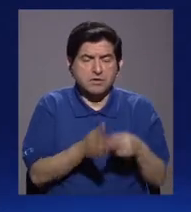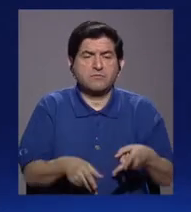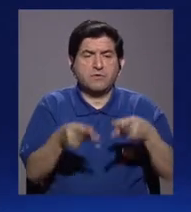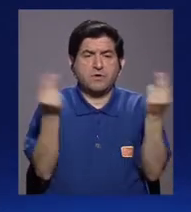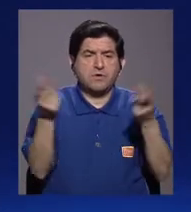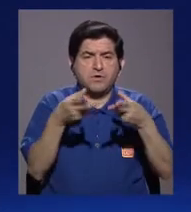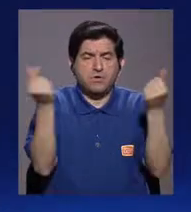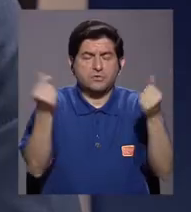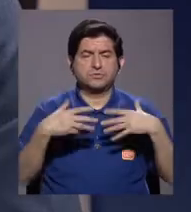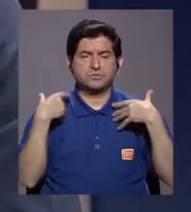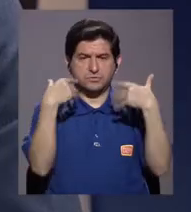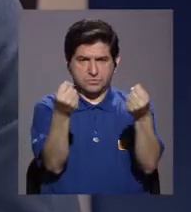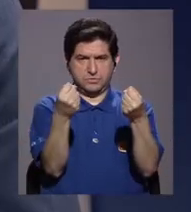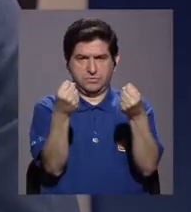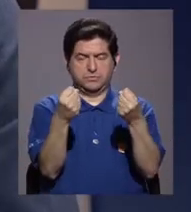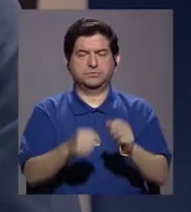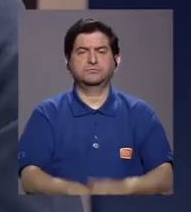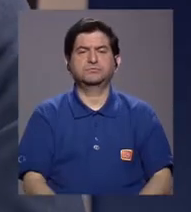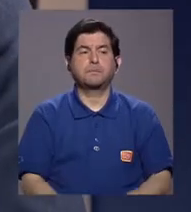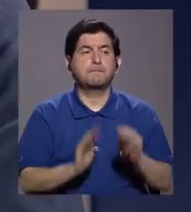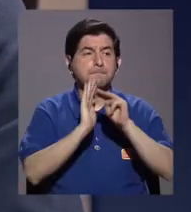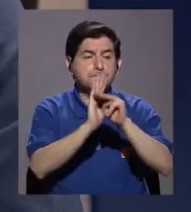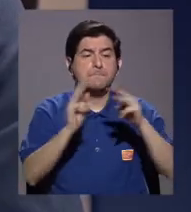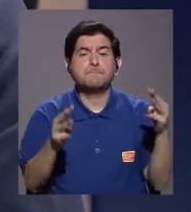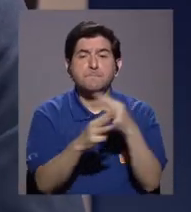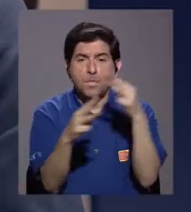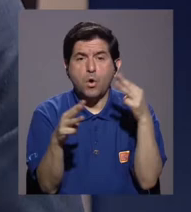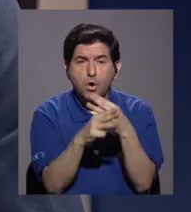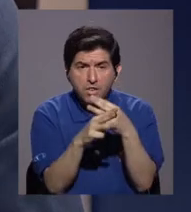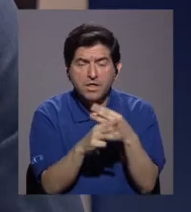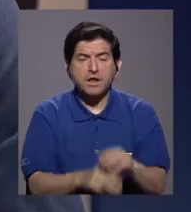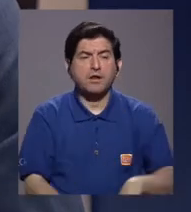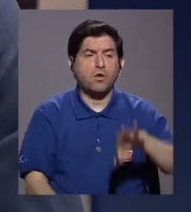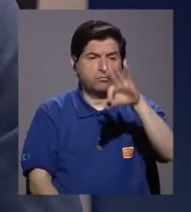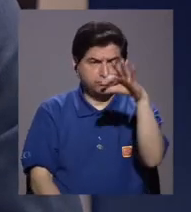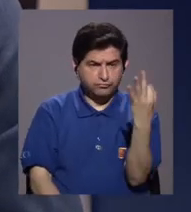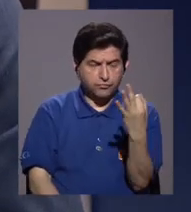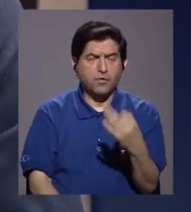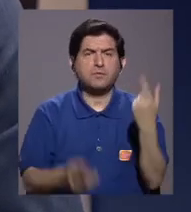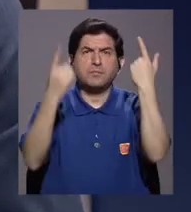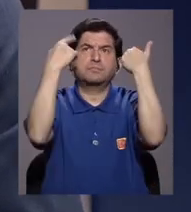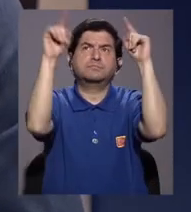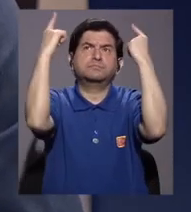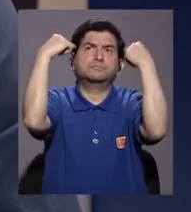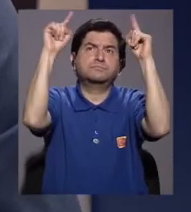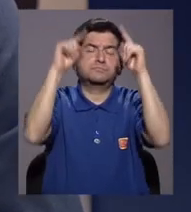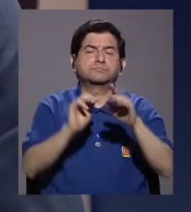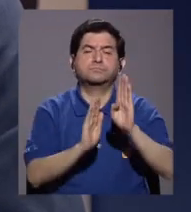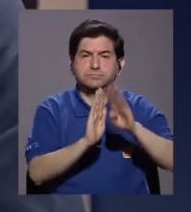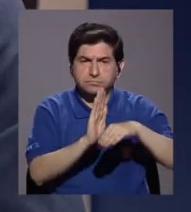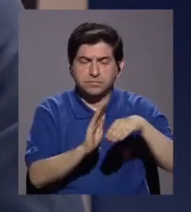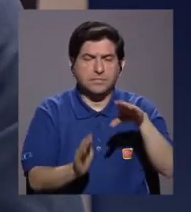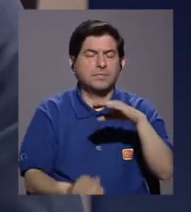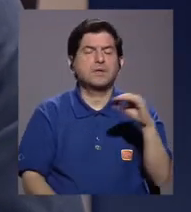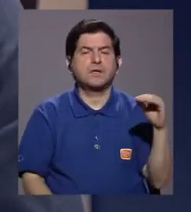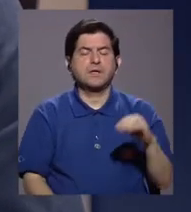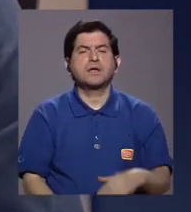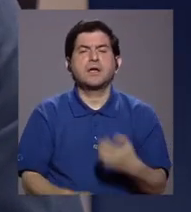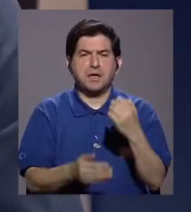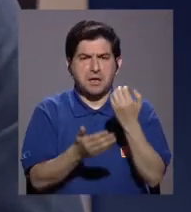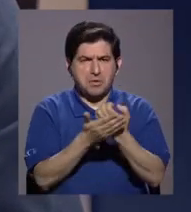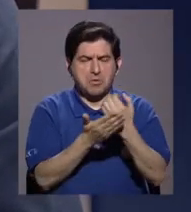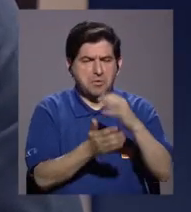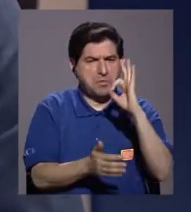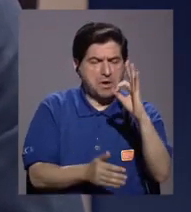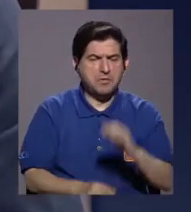políticas de salud bueno continuando bajo ese mismo tema que otros beneficios le puede traer este